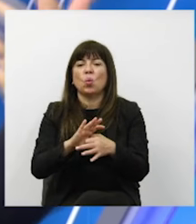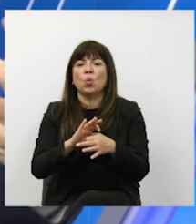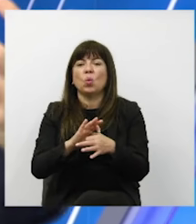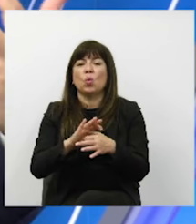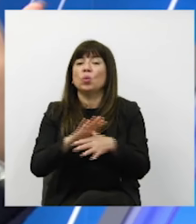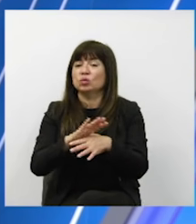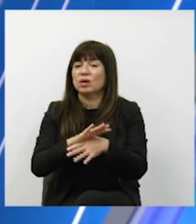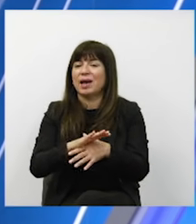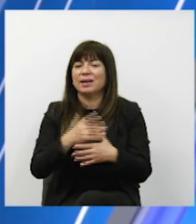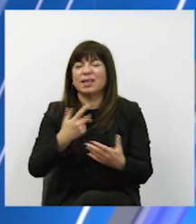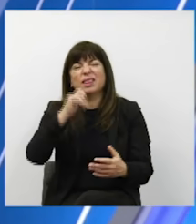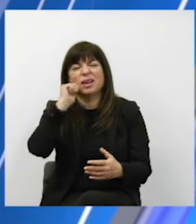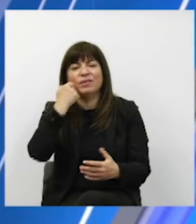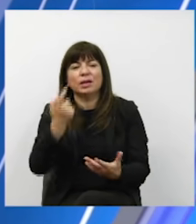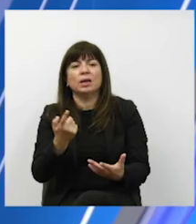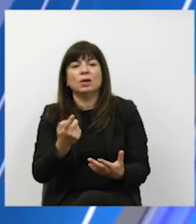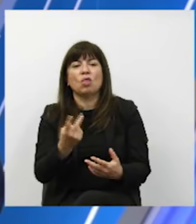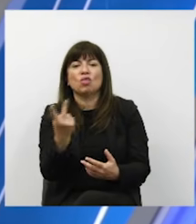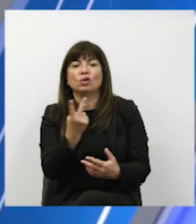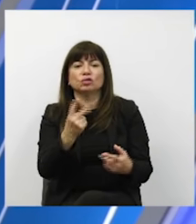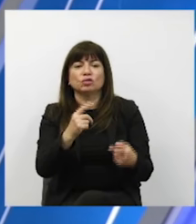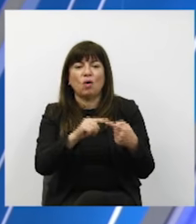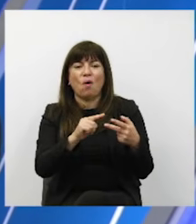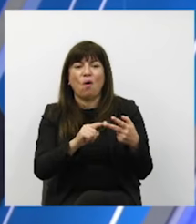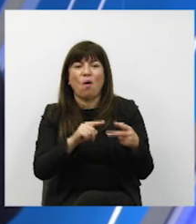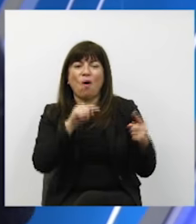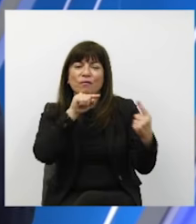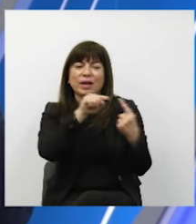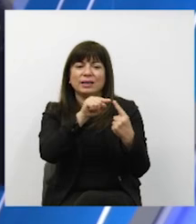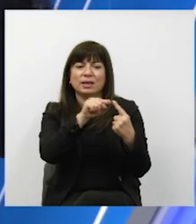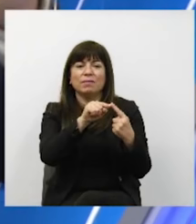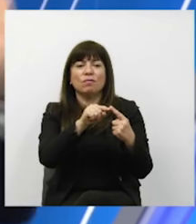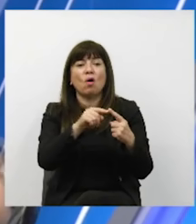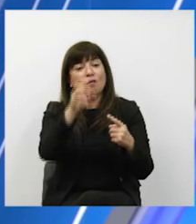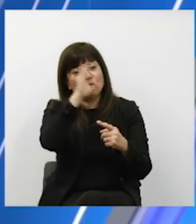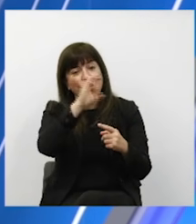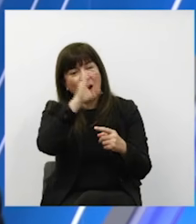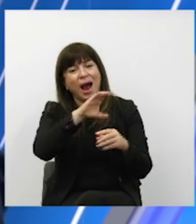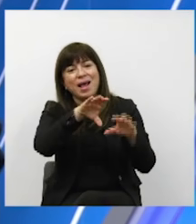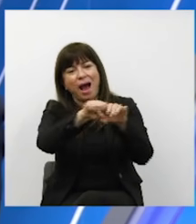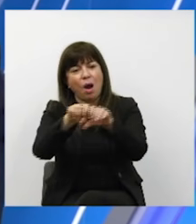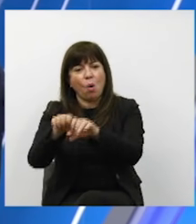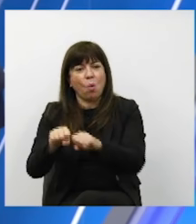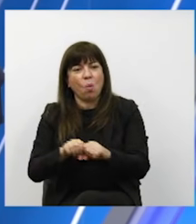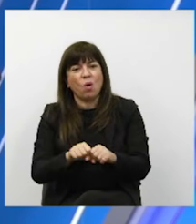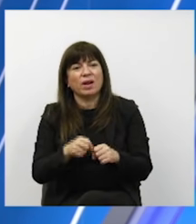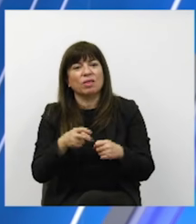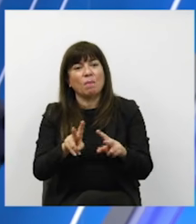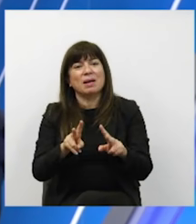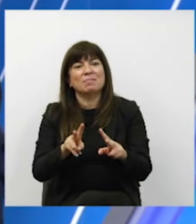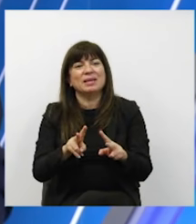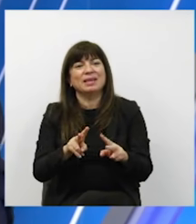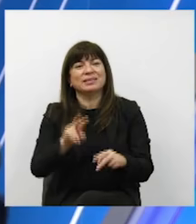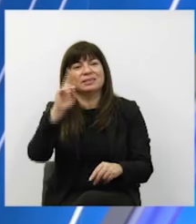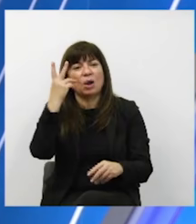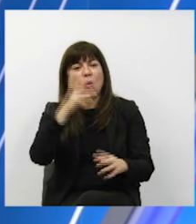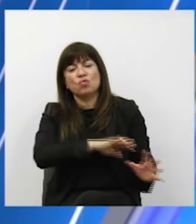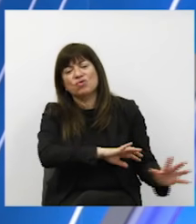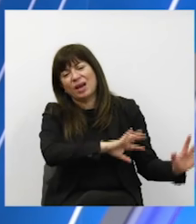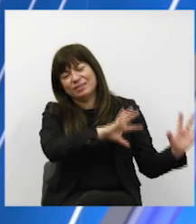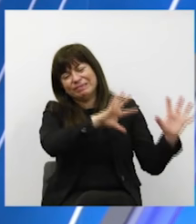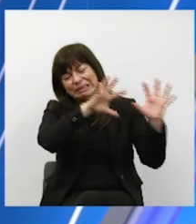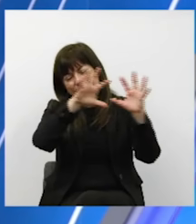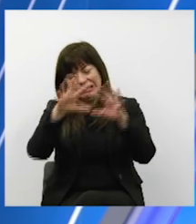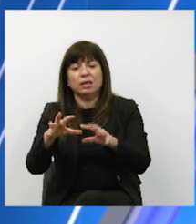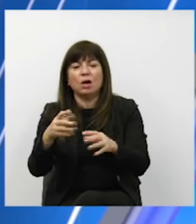estos grandes objetivos y buscar estos consensos que nos permitan esta segunda ola de crecimiento que estamos buscando